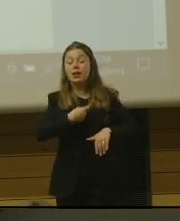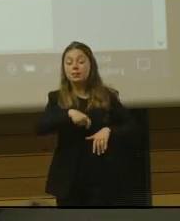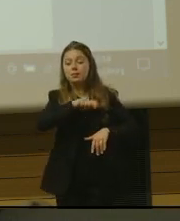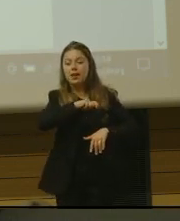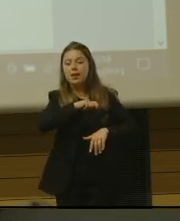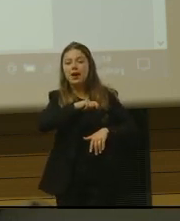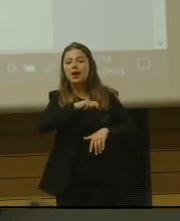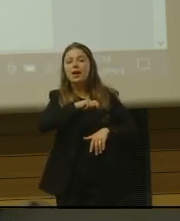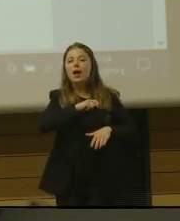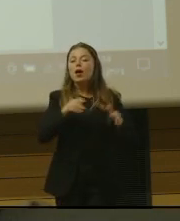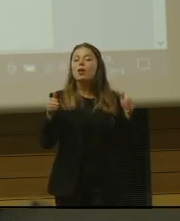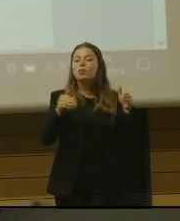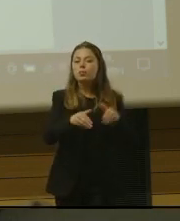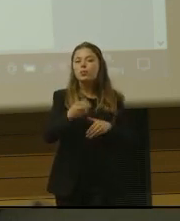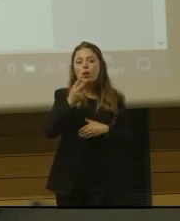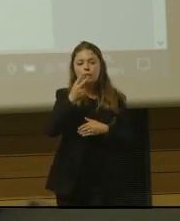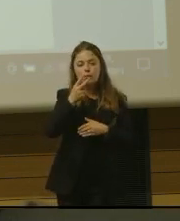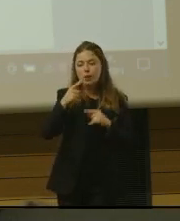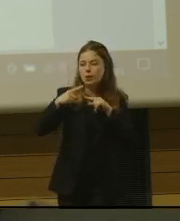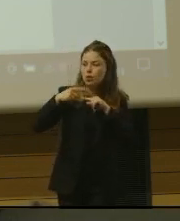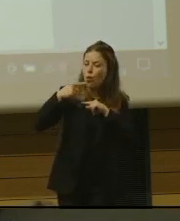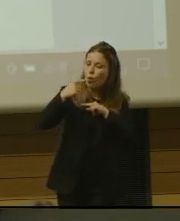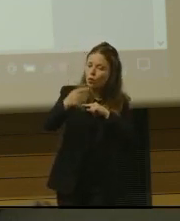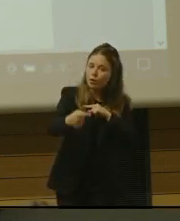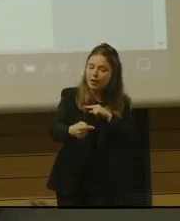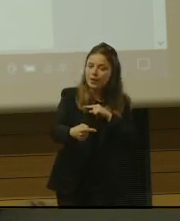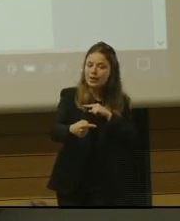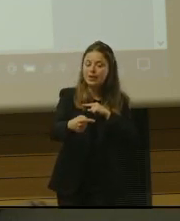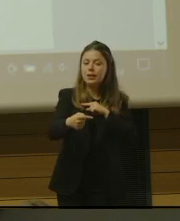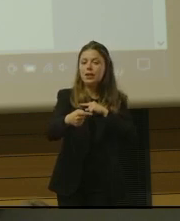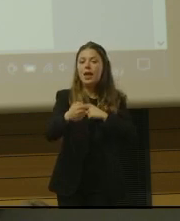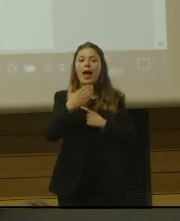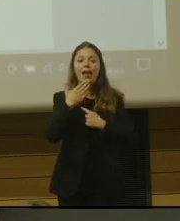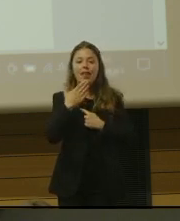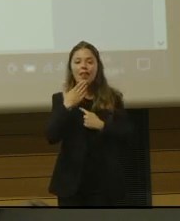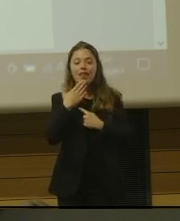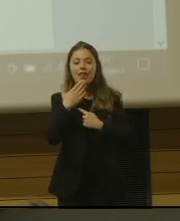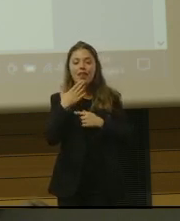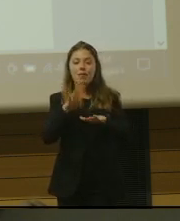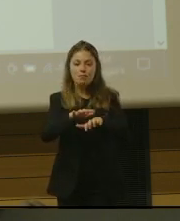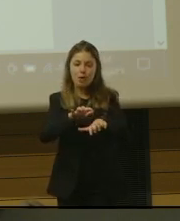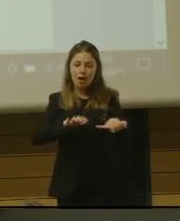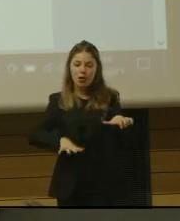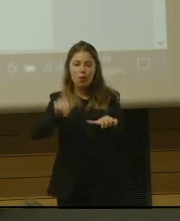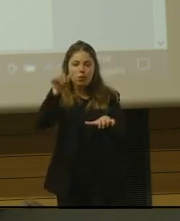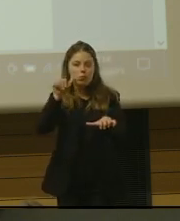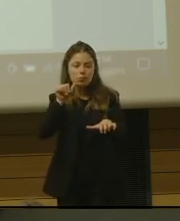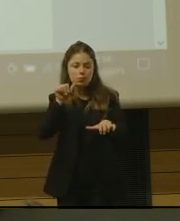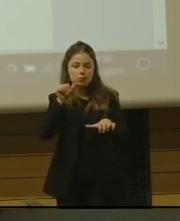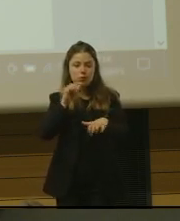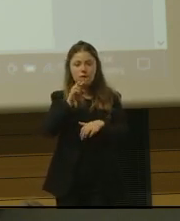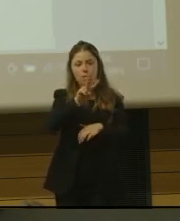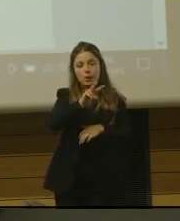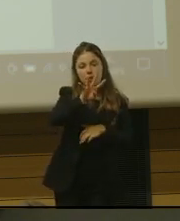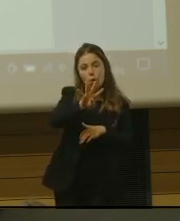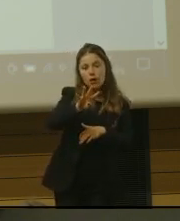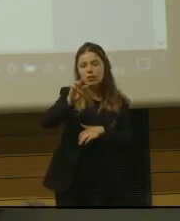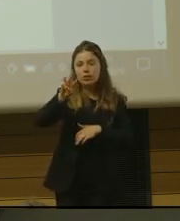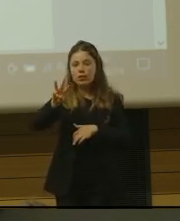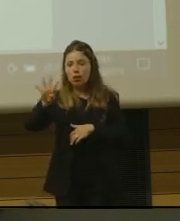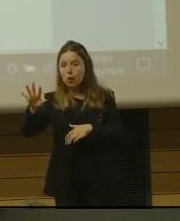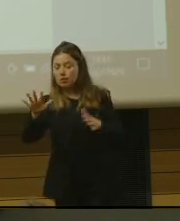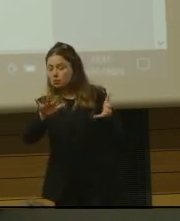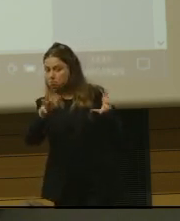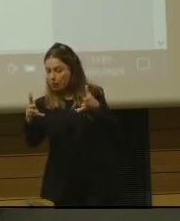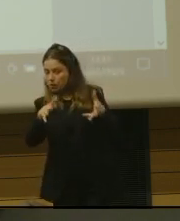que la prevalencia de consumo diario de tabaco en la edad en la que la mayoría de las mujeres se quedan embarazadas, ¿no? Entre los 24 y los 34 más o